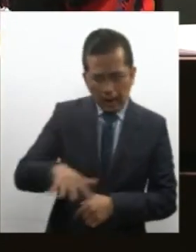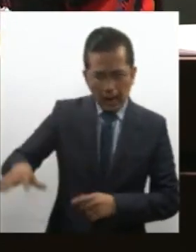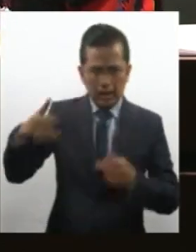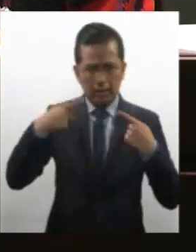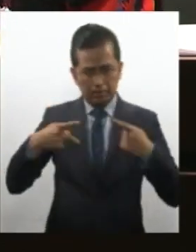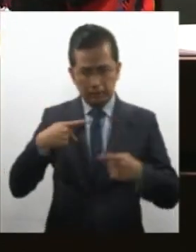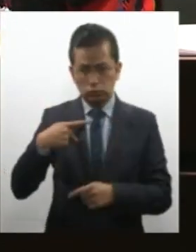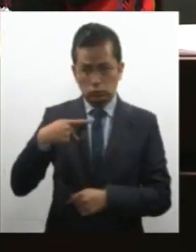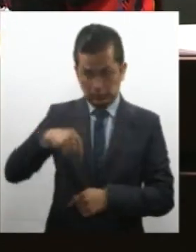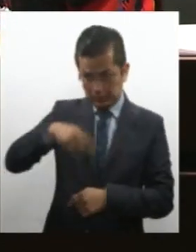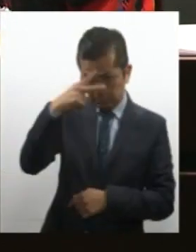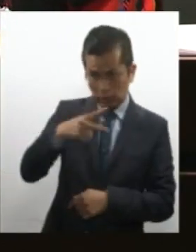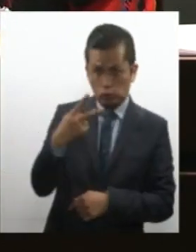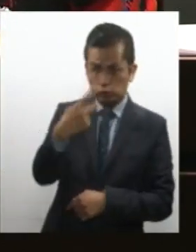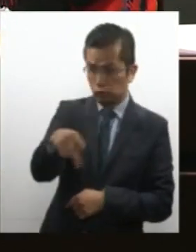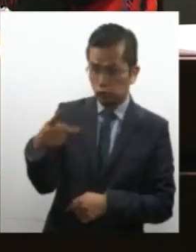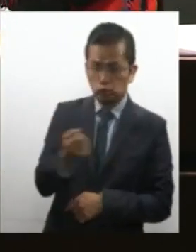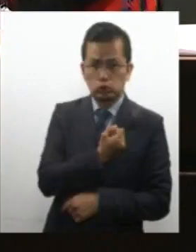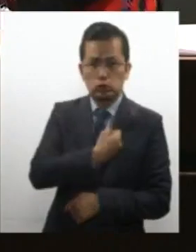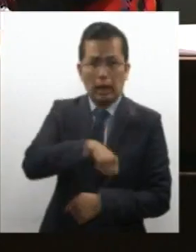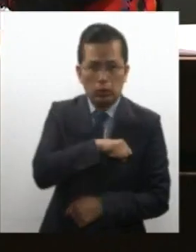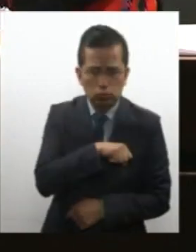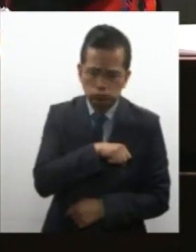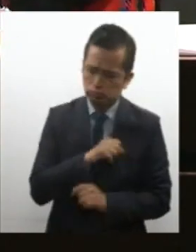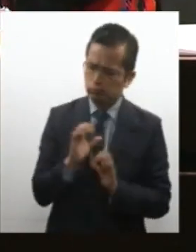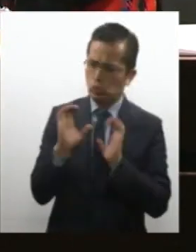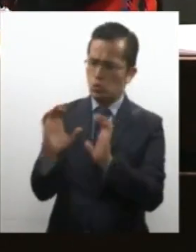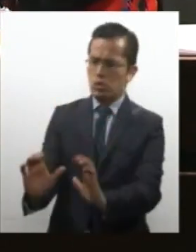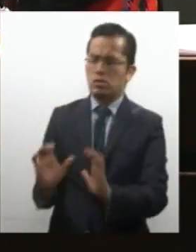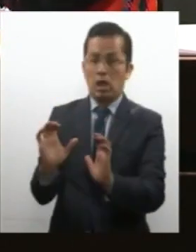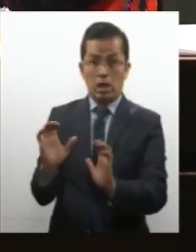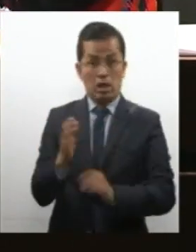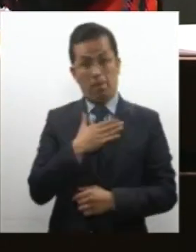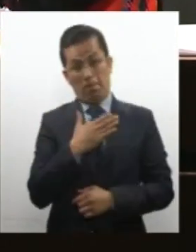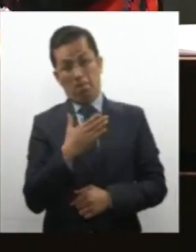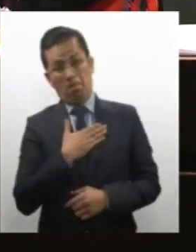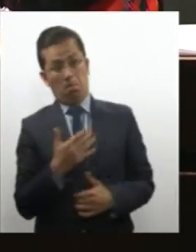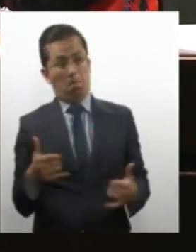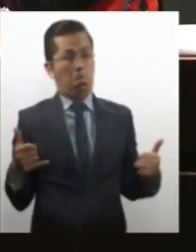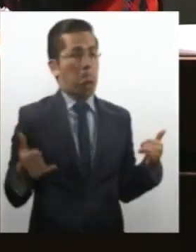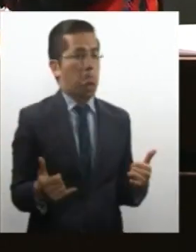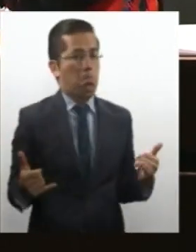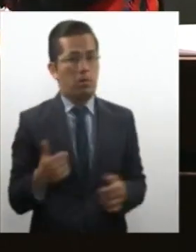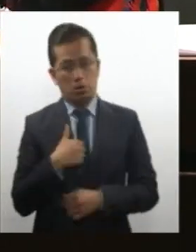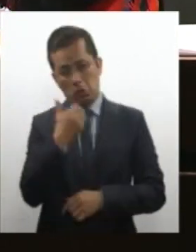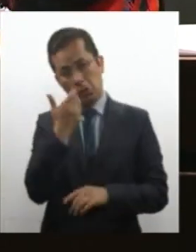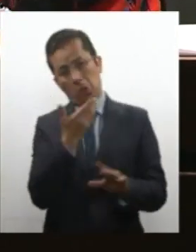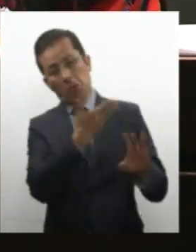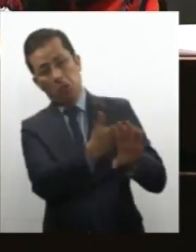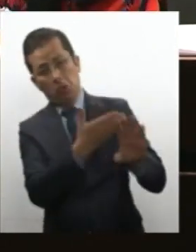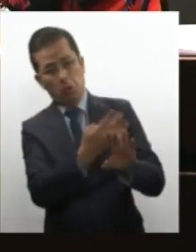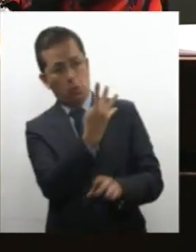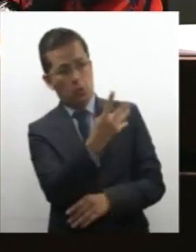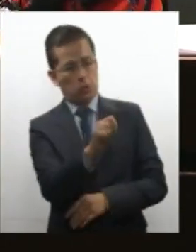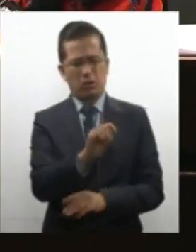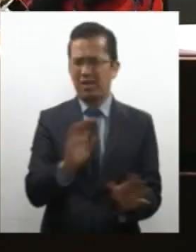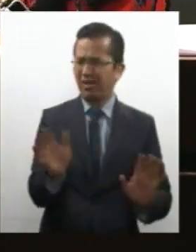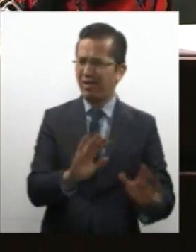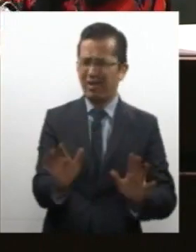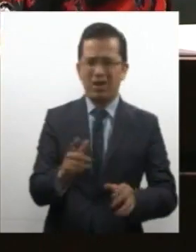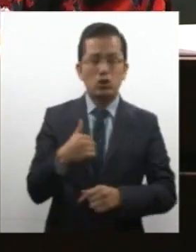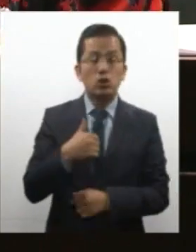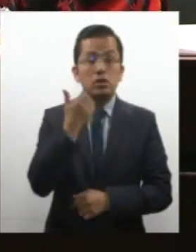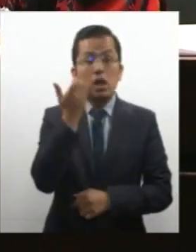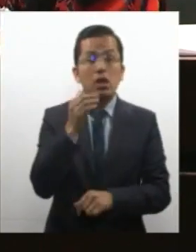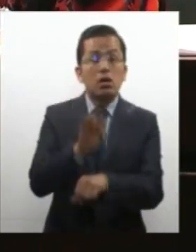No es un capricho de la senadora ni ganas de fregar a la cuarta T. Es ganas de defender